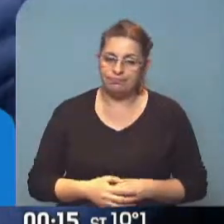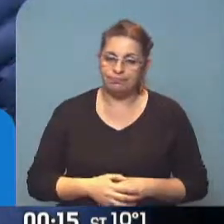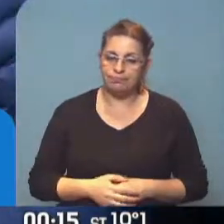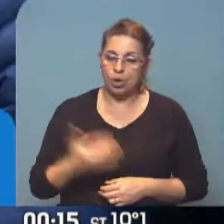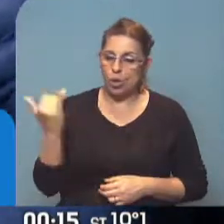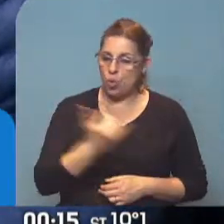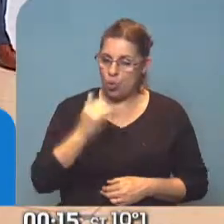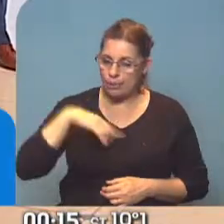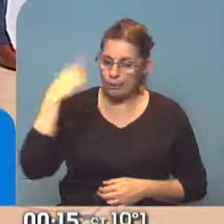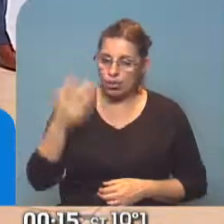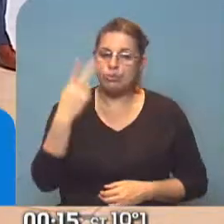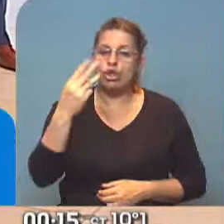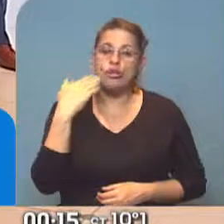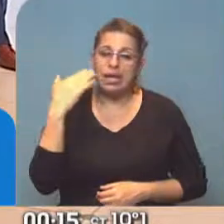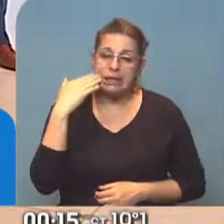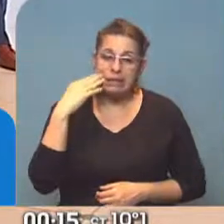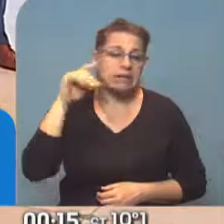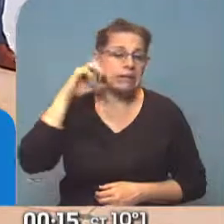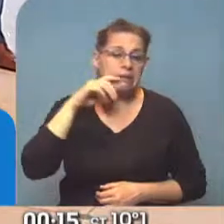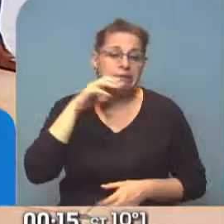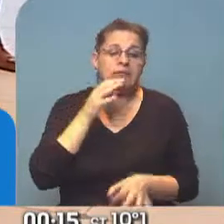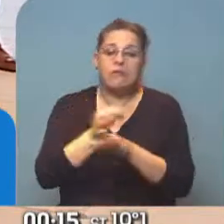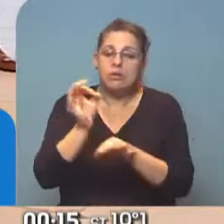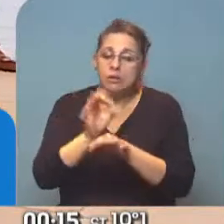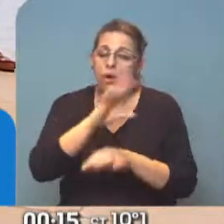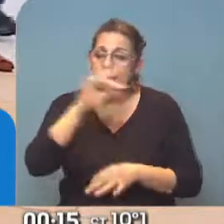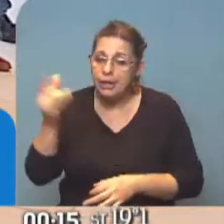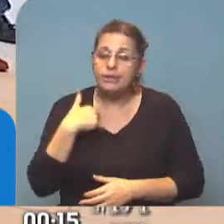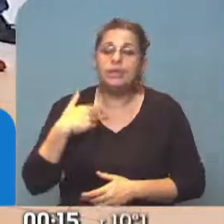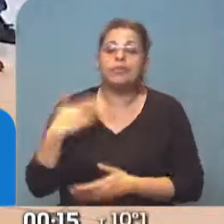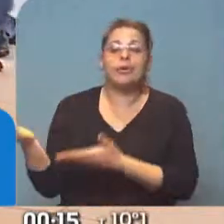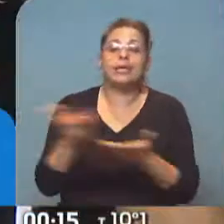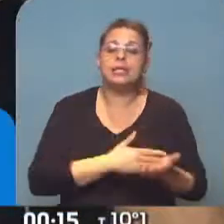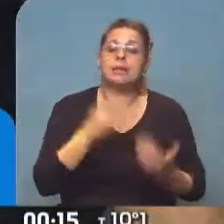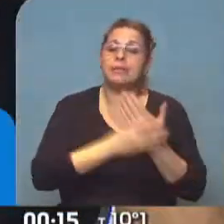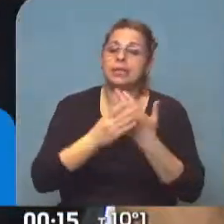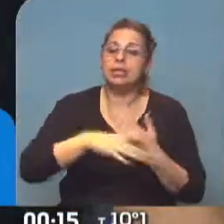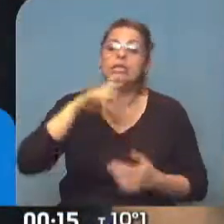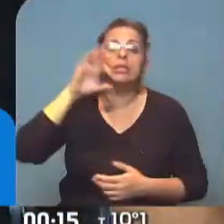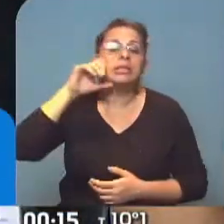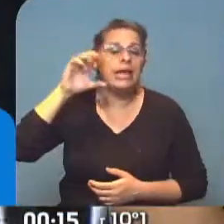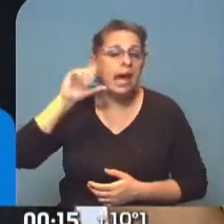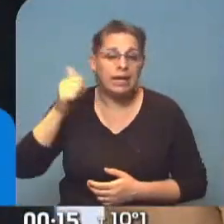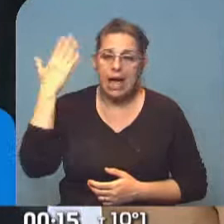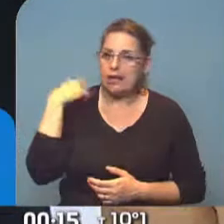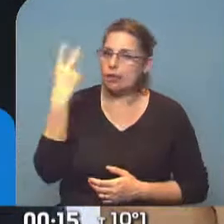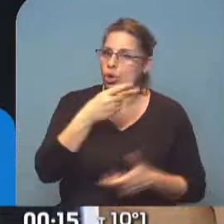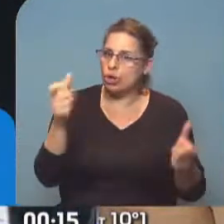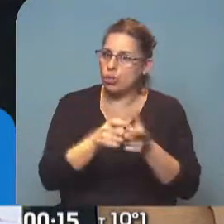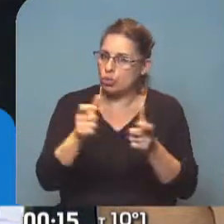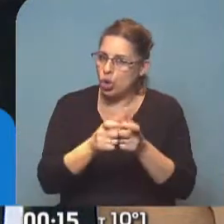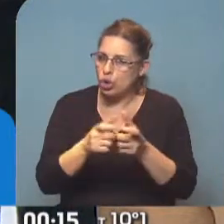Este jueves a las 14, el Consejo Directivo de la CGT recibirá al Ministro de Trabajo, Jorge Triaca, quien en las dos reuniones previas con la Mesa